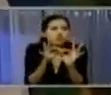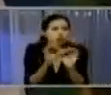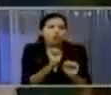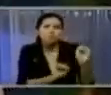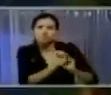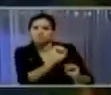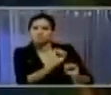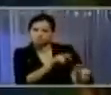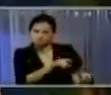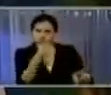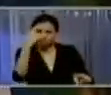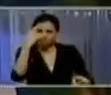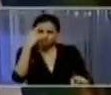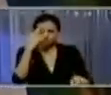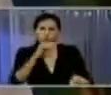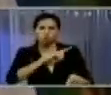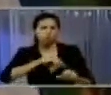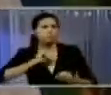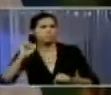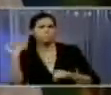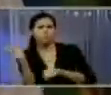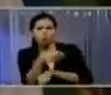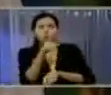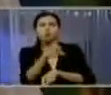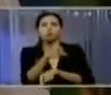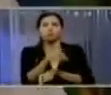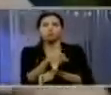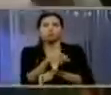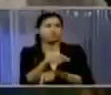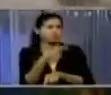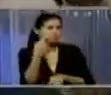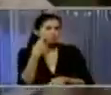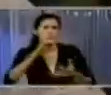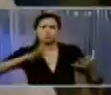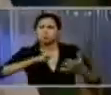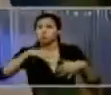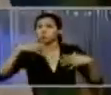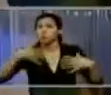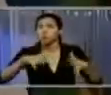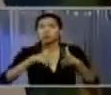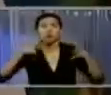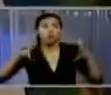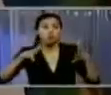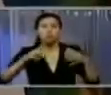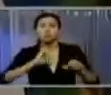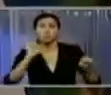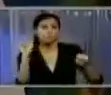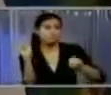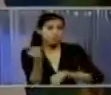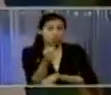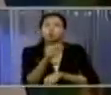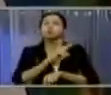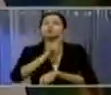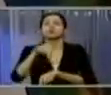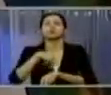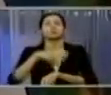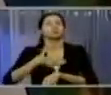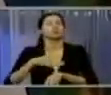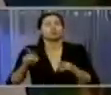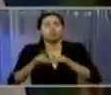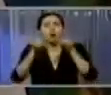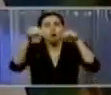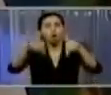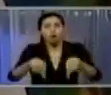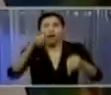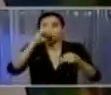que obtuvimos las grandes victorias frente a dificultades superiores, yo declaro que este